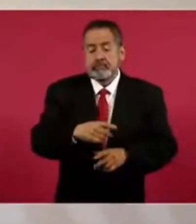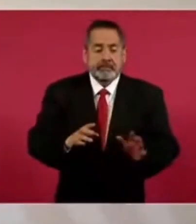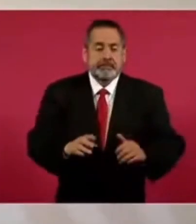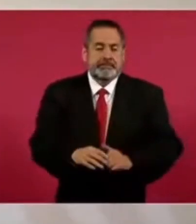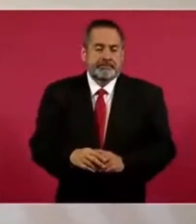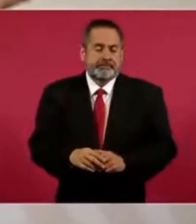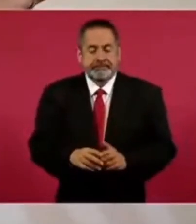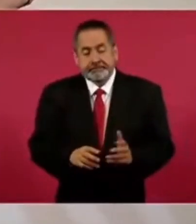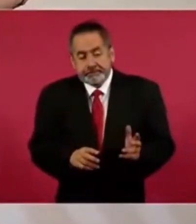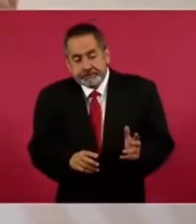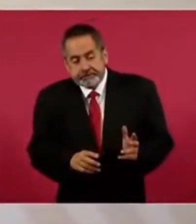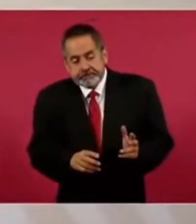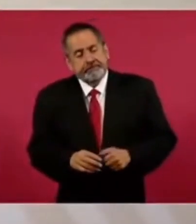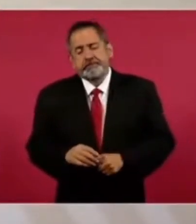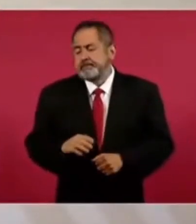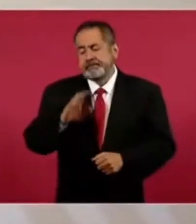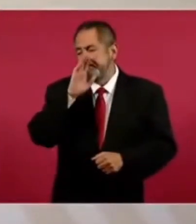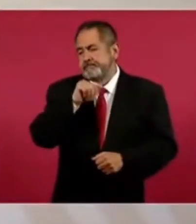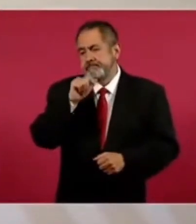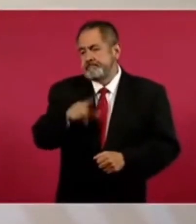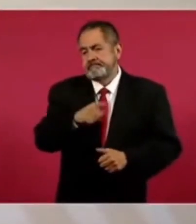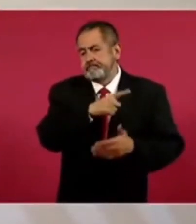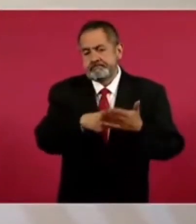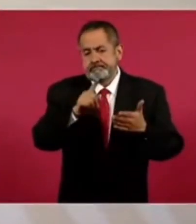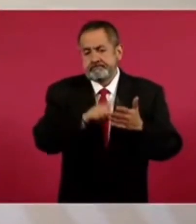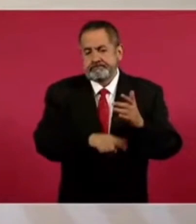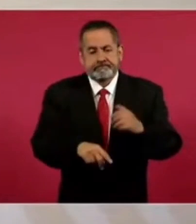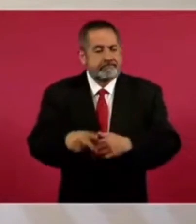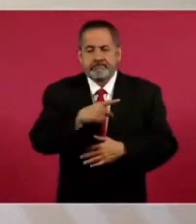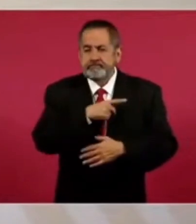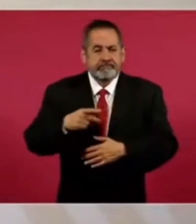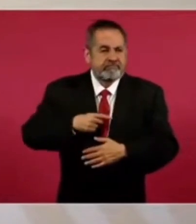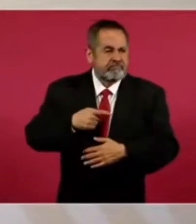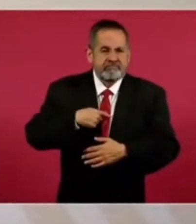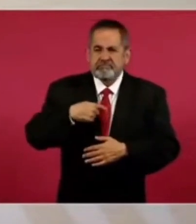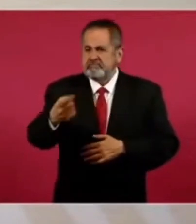y eso pues está mal, no se debe odiar a nadie,